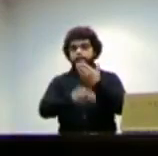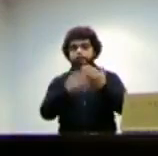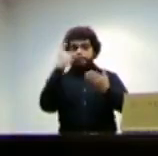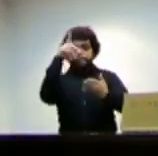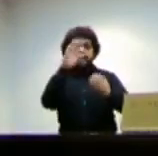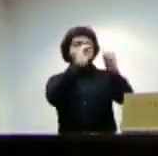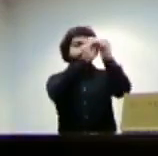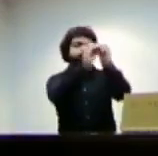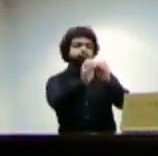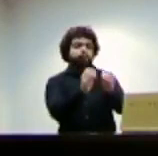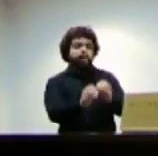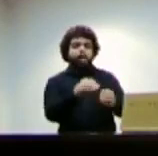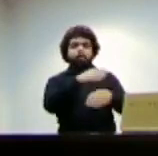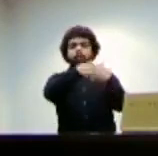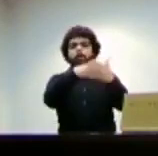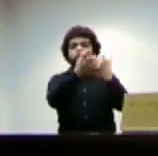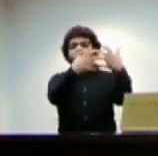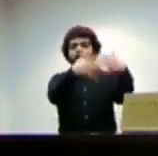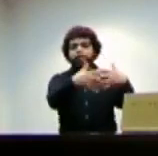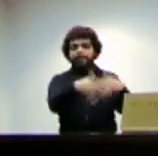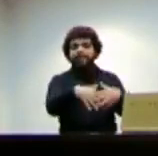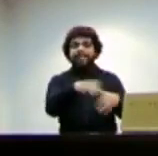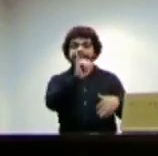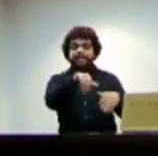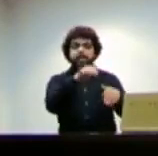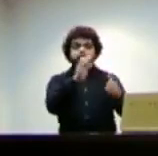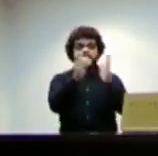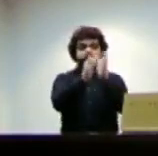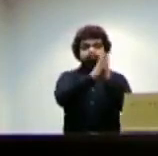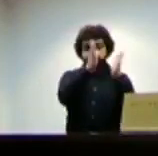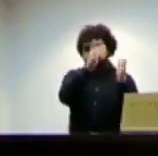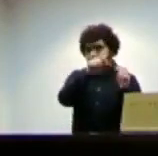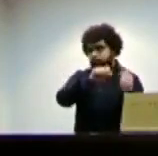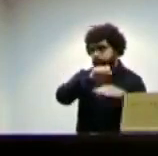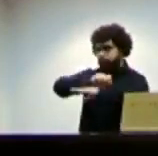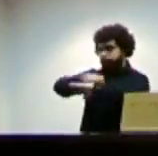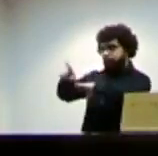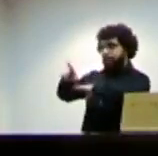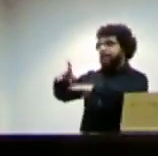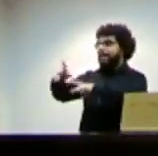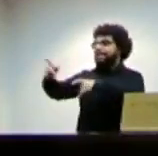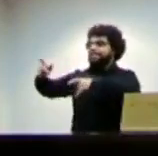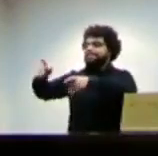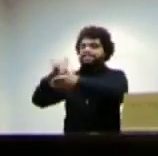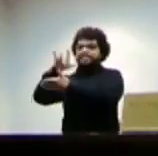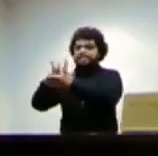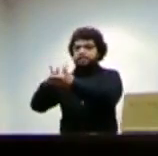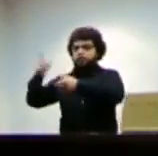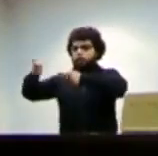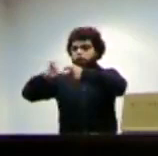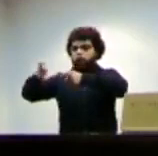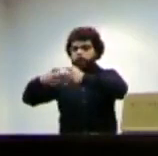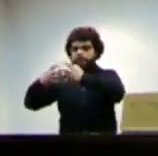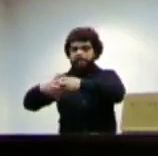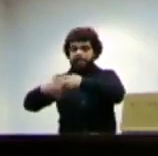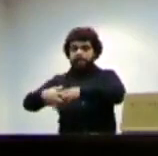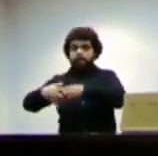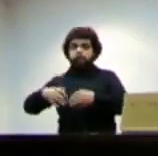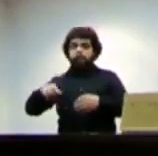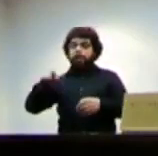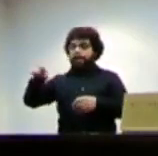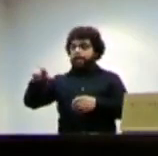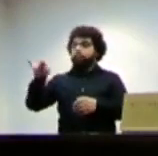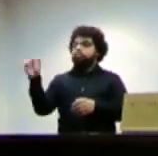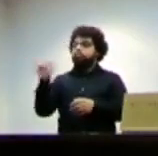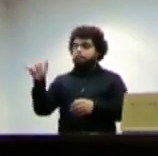unidades y eso se somete al Centro de Control Energético, al área de administración de energía, donde también